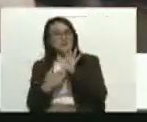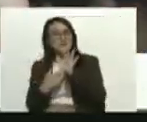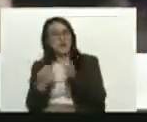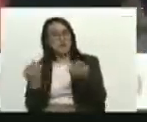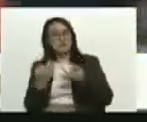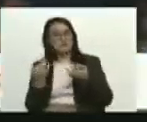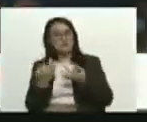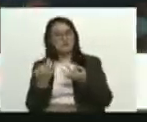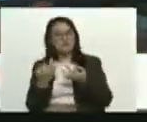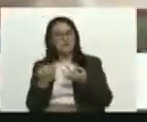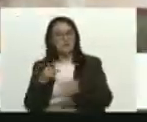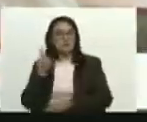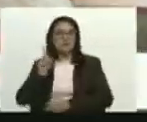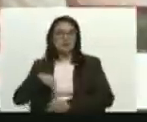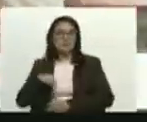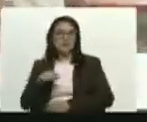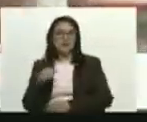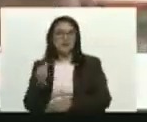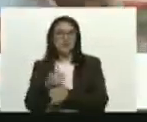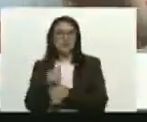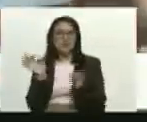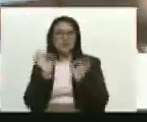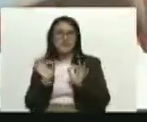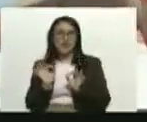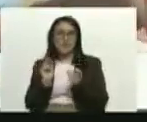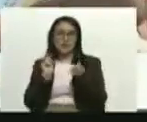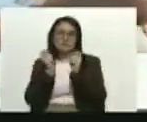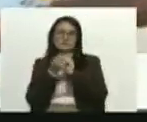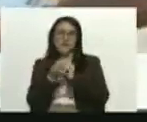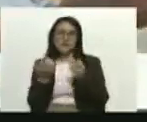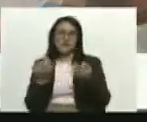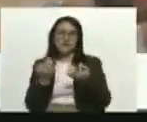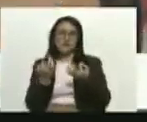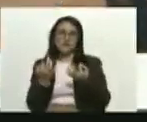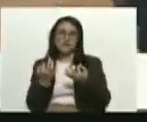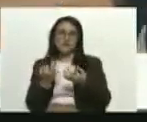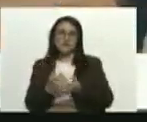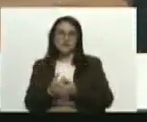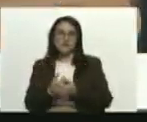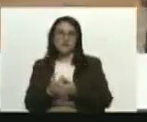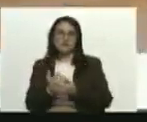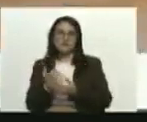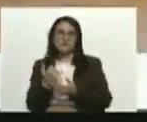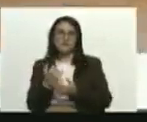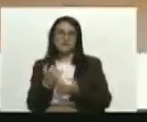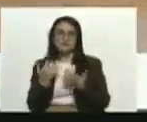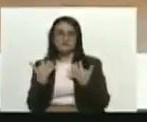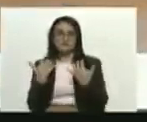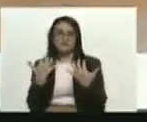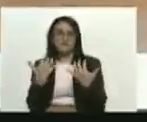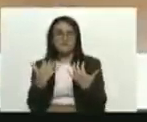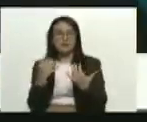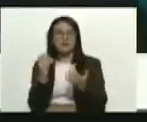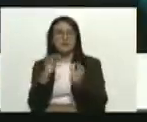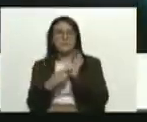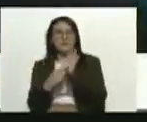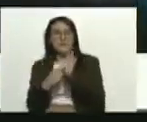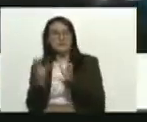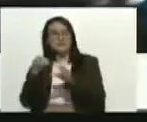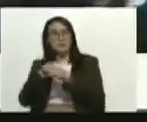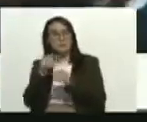realidad, pero intenta encontrar los modos de modificar la realidad al incluir el público en sus